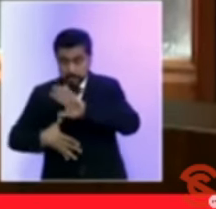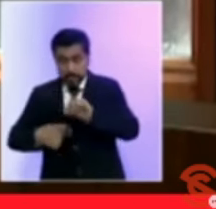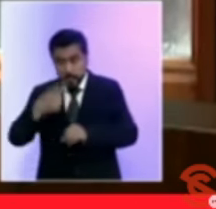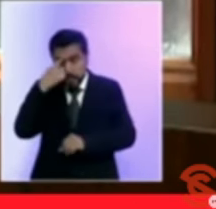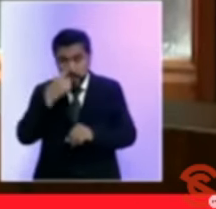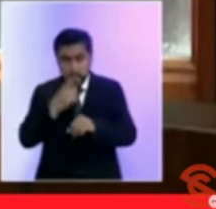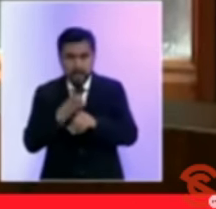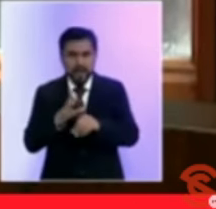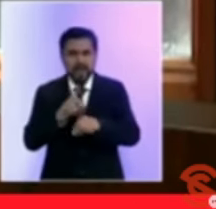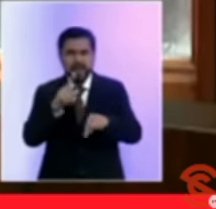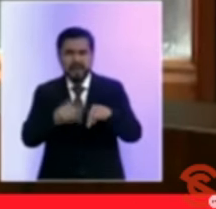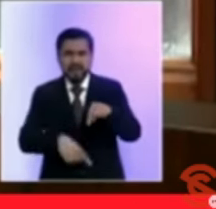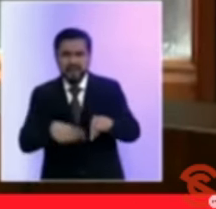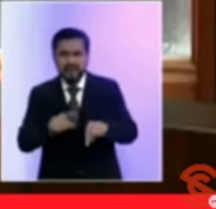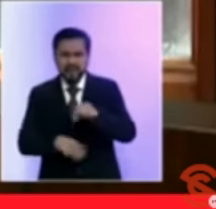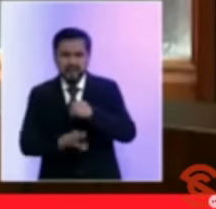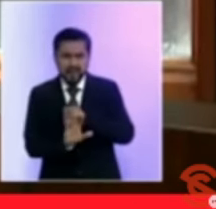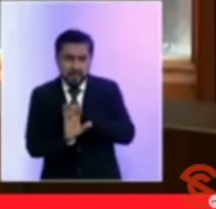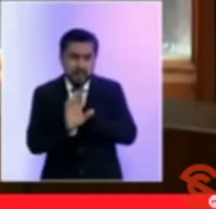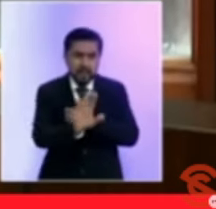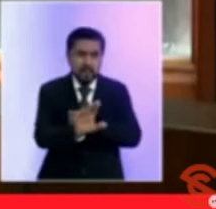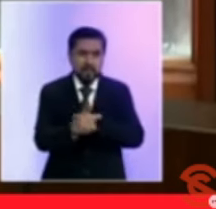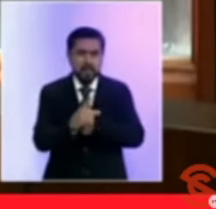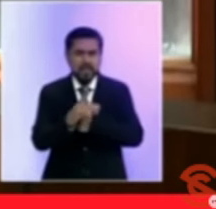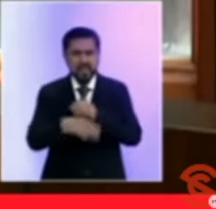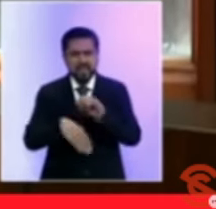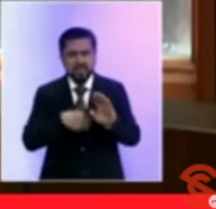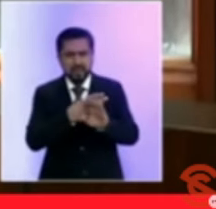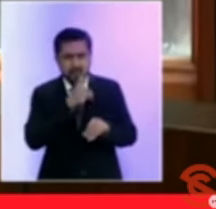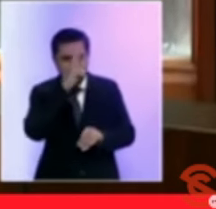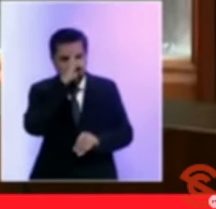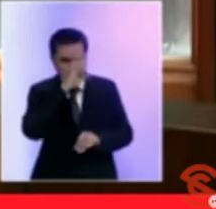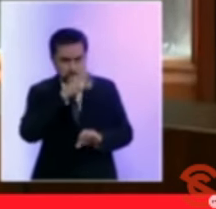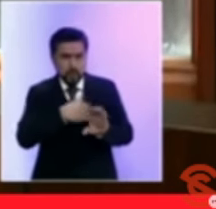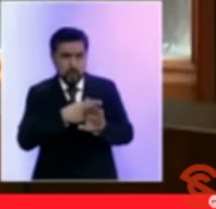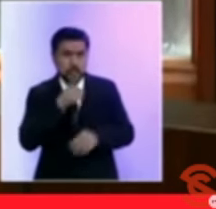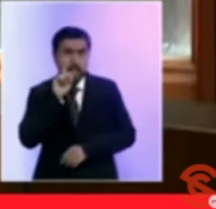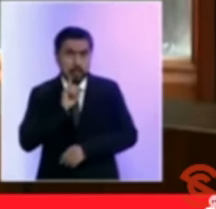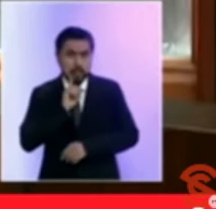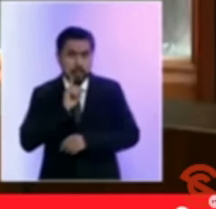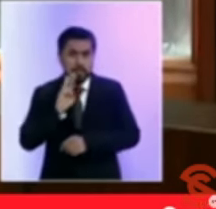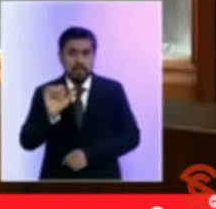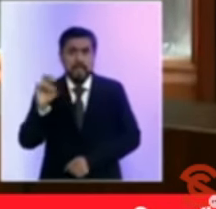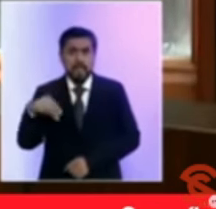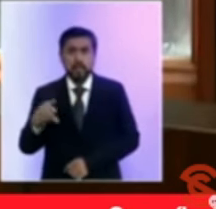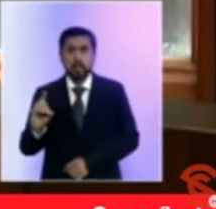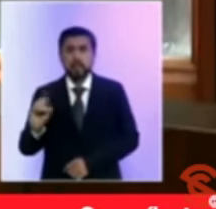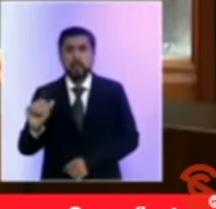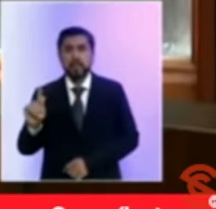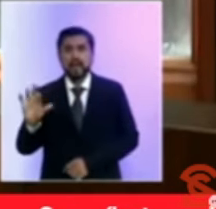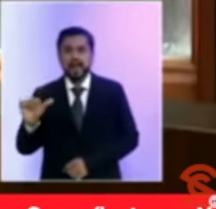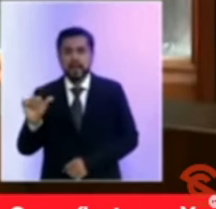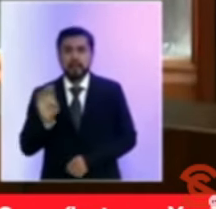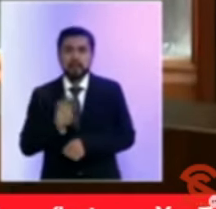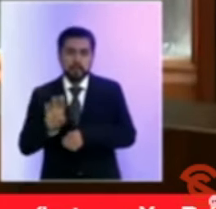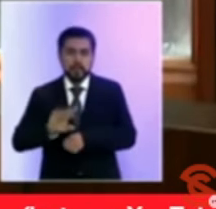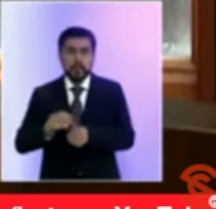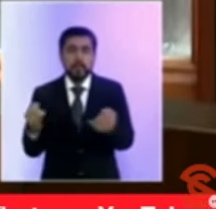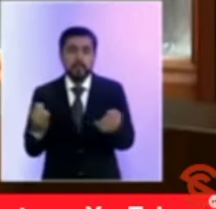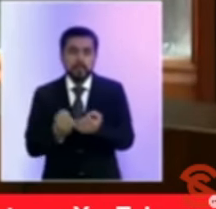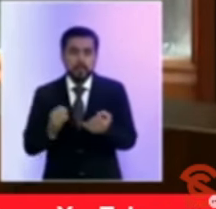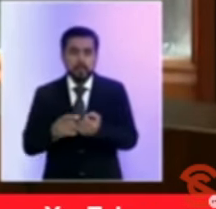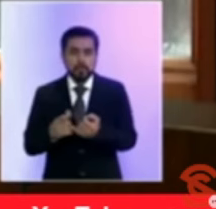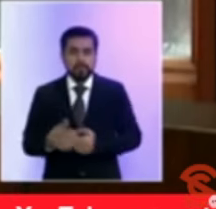y erradicar la violencia contra las mujeres Belén topará y la declaración de